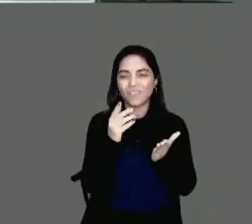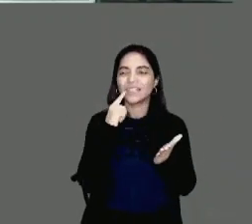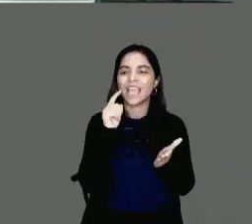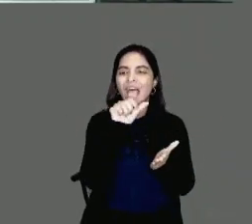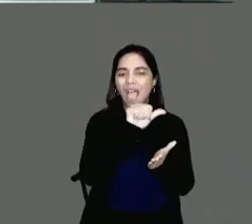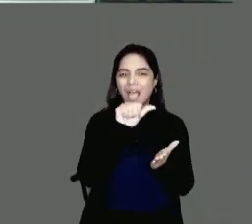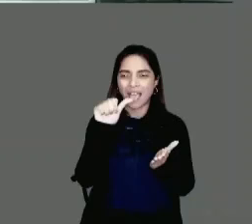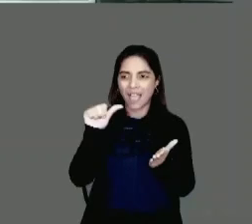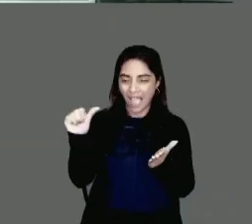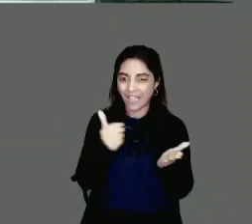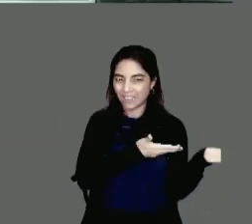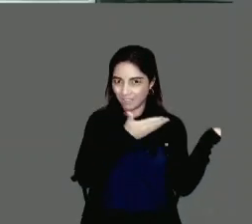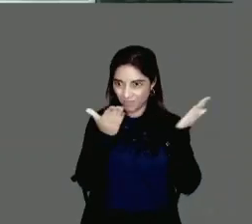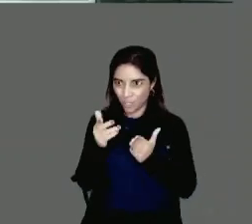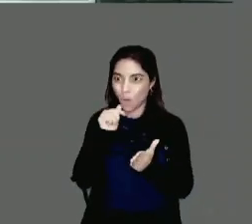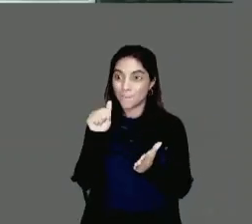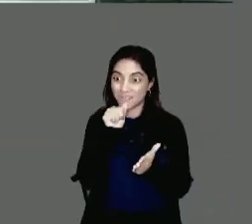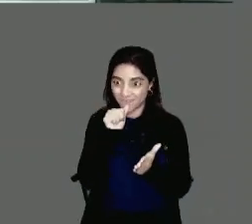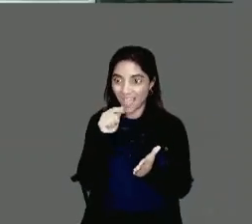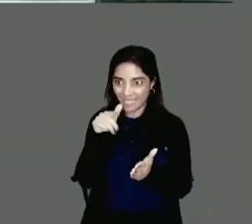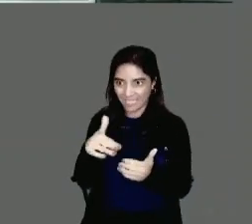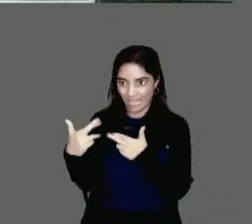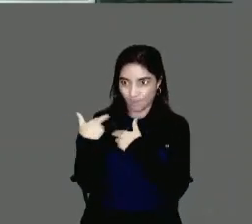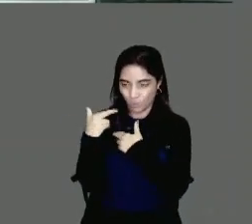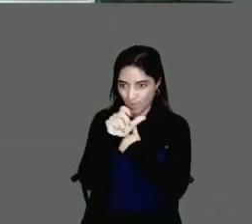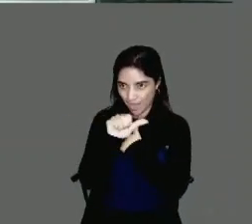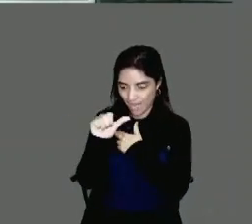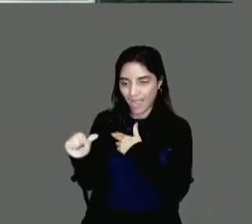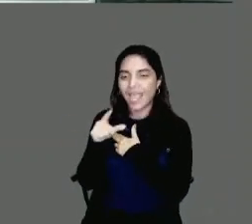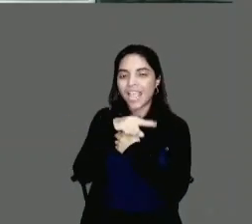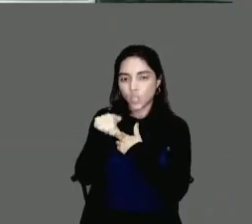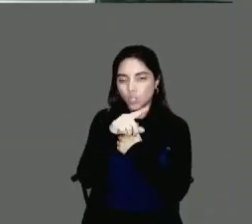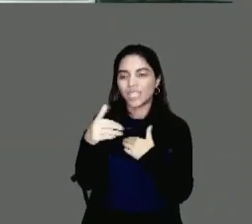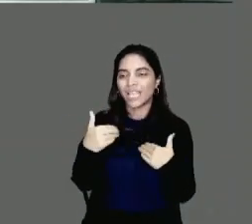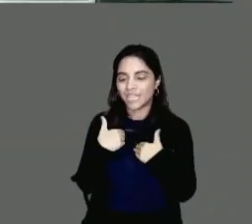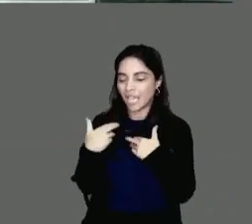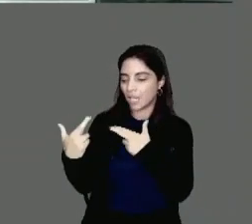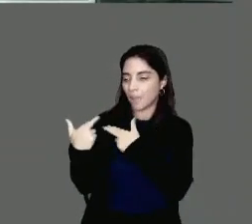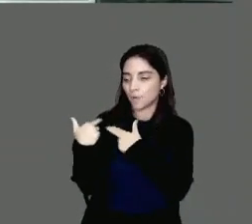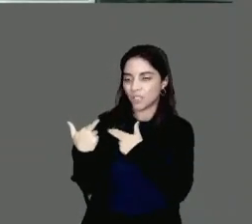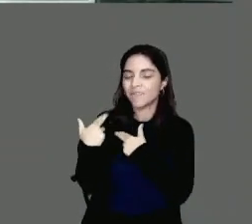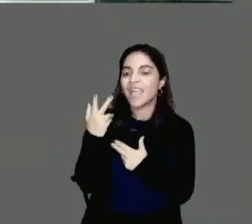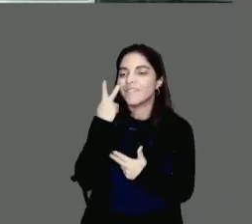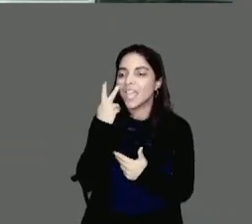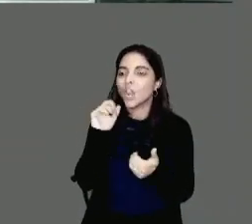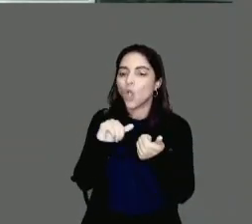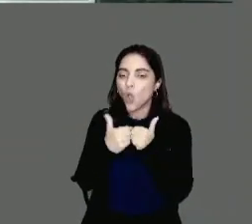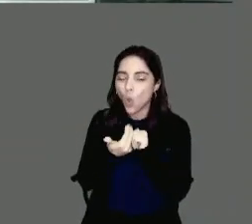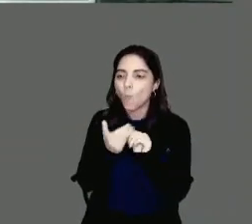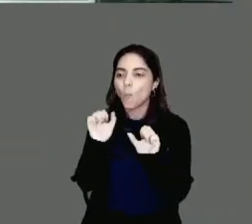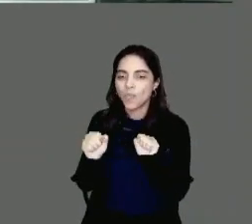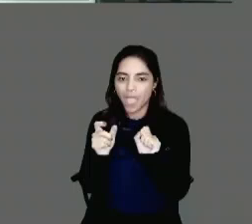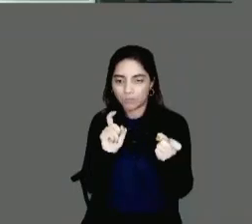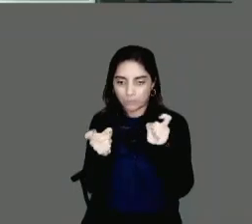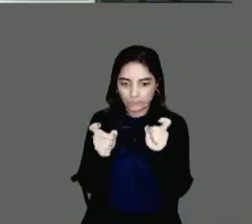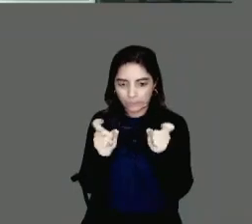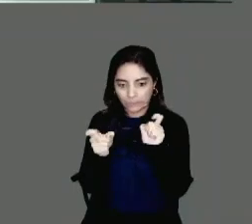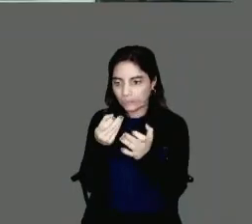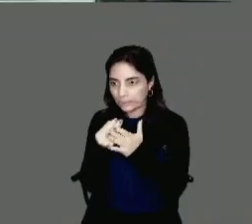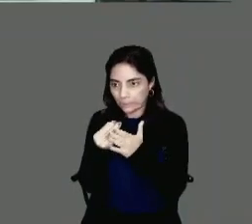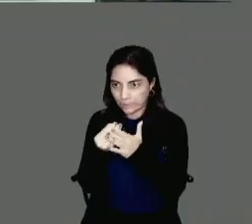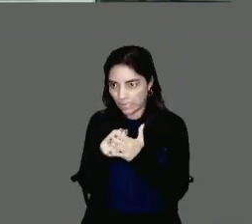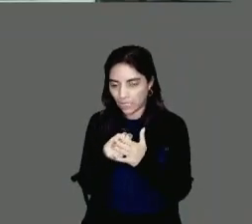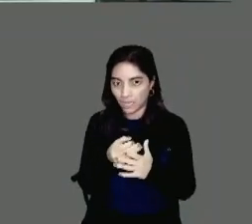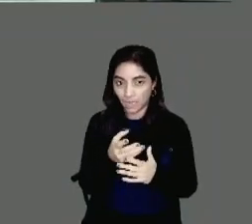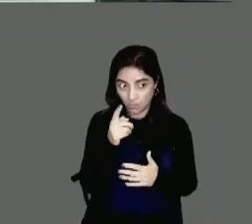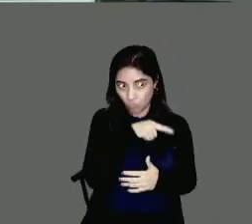acueducto tenía esa división que las compañías privadas se encargan de tener esa división para ver de qué manera sacan lo más posible están